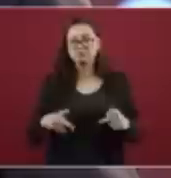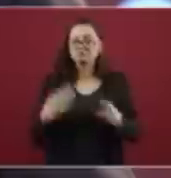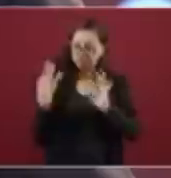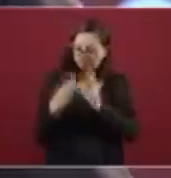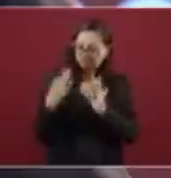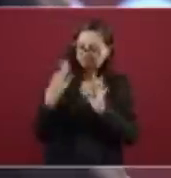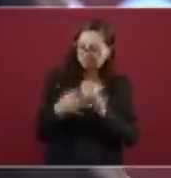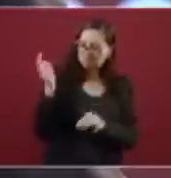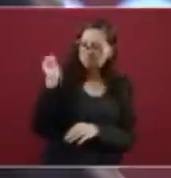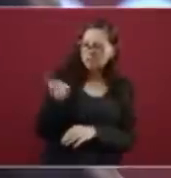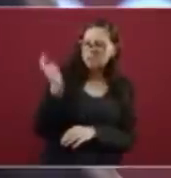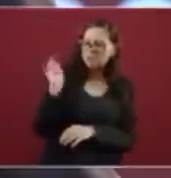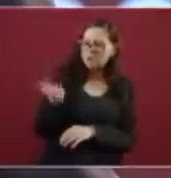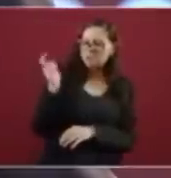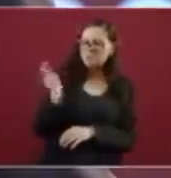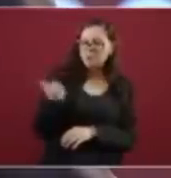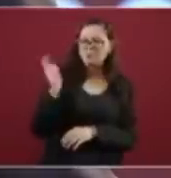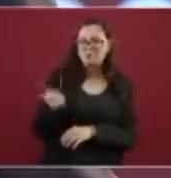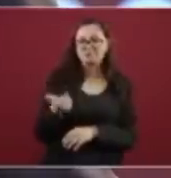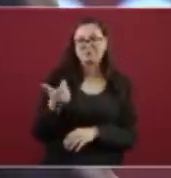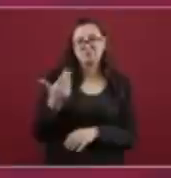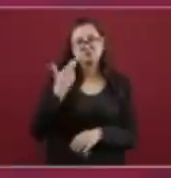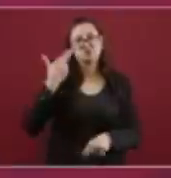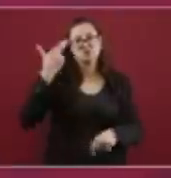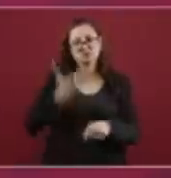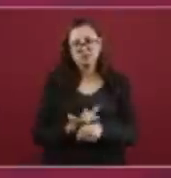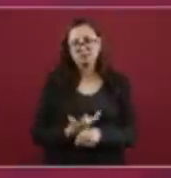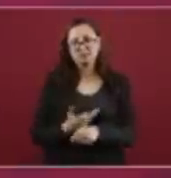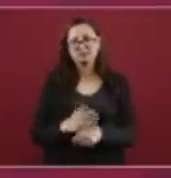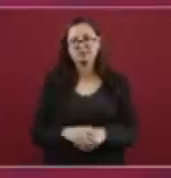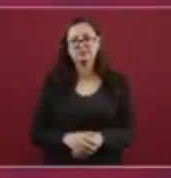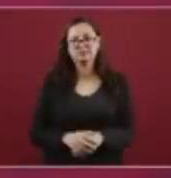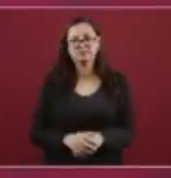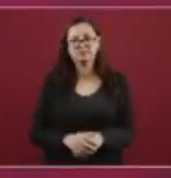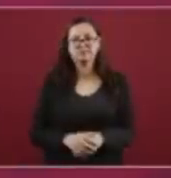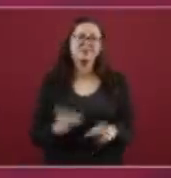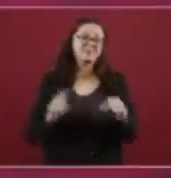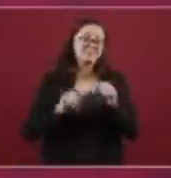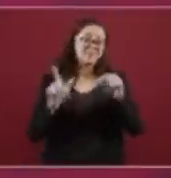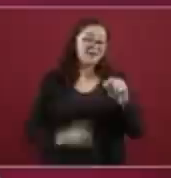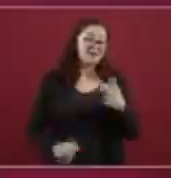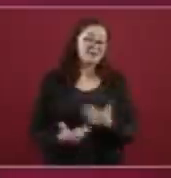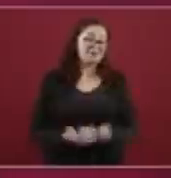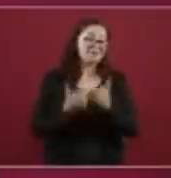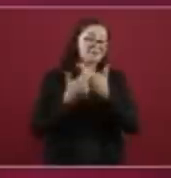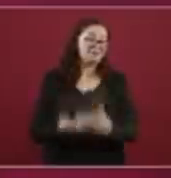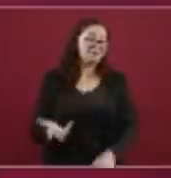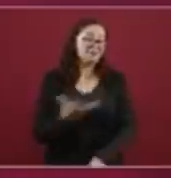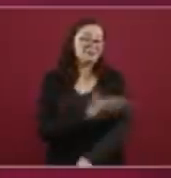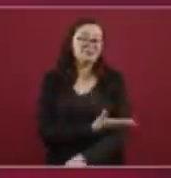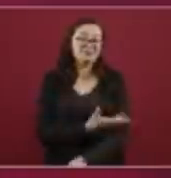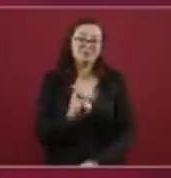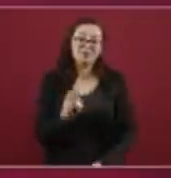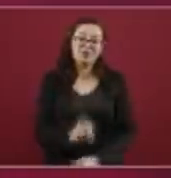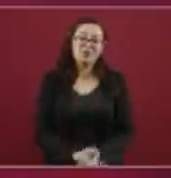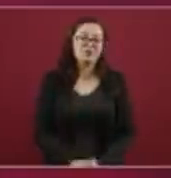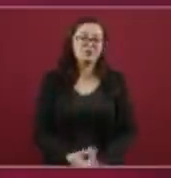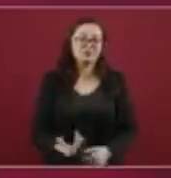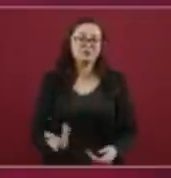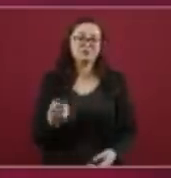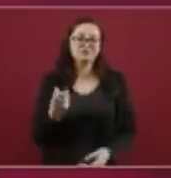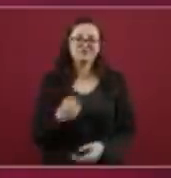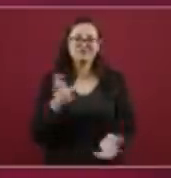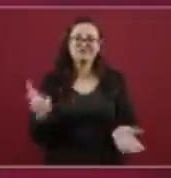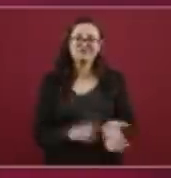cumple con sus compromisos. La mayor riqueza de México es la honestidad de su pueblo.